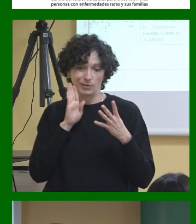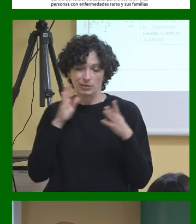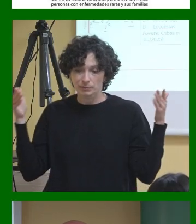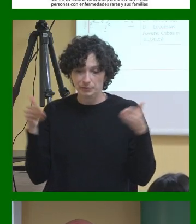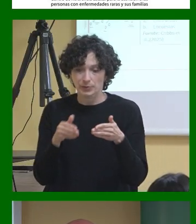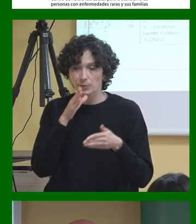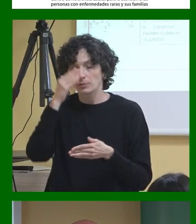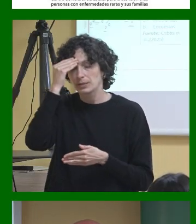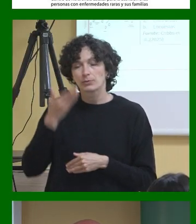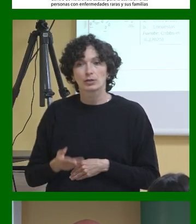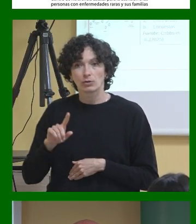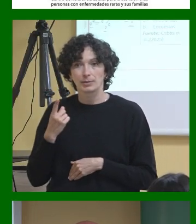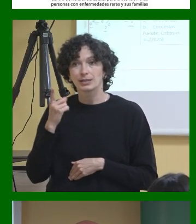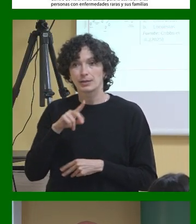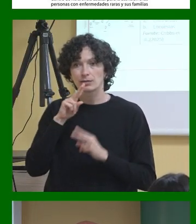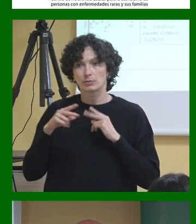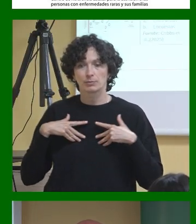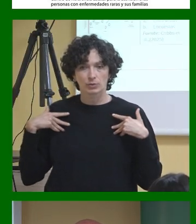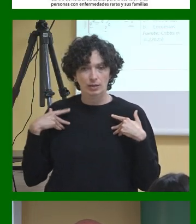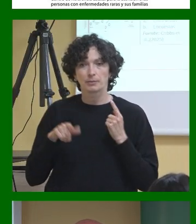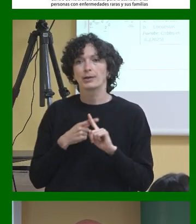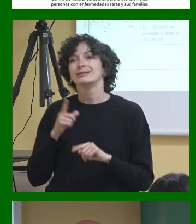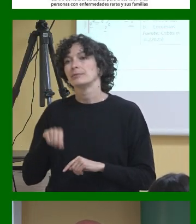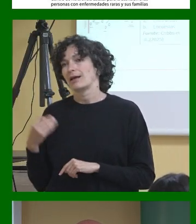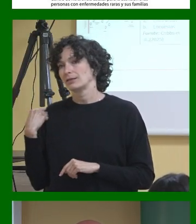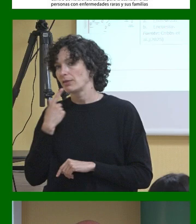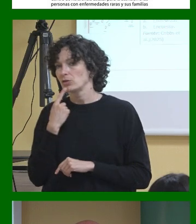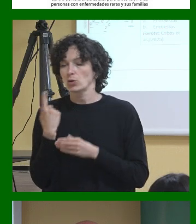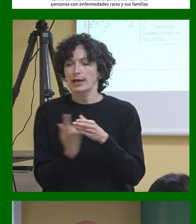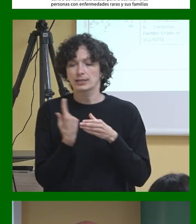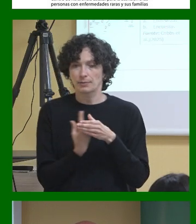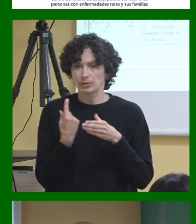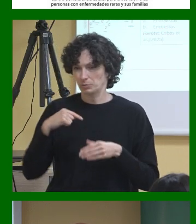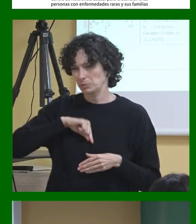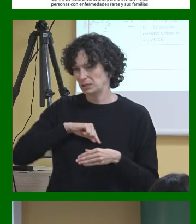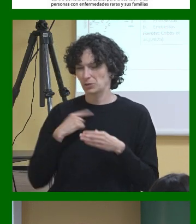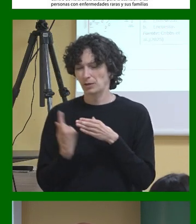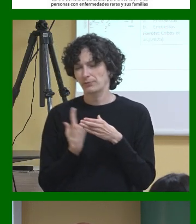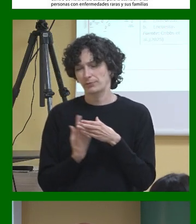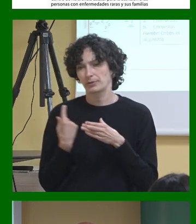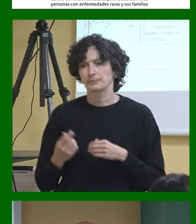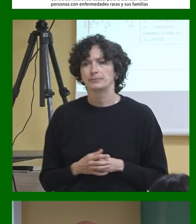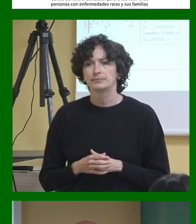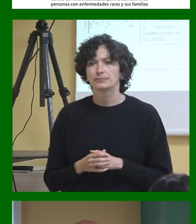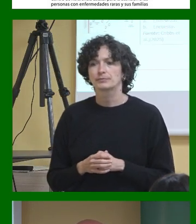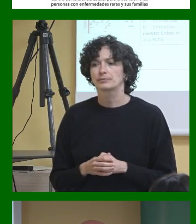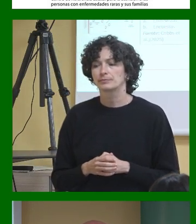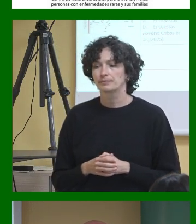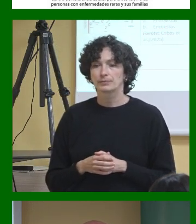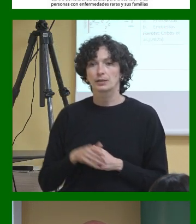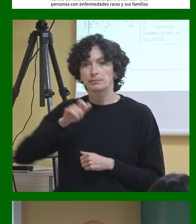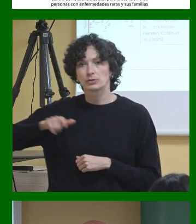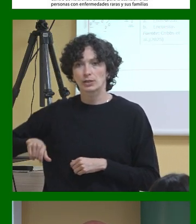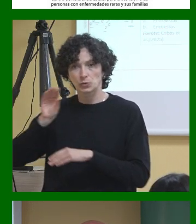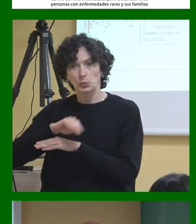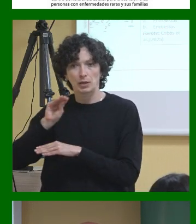También la respuesta emocional y el aislamiento, como se ha comentado, la situación de aislamiento. Importa muy poco, sinceramente, los